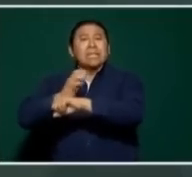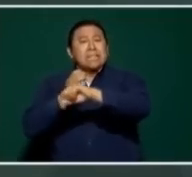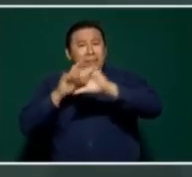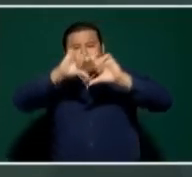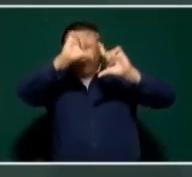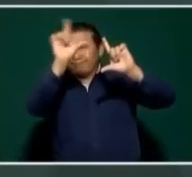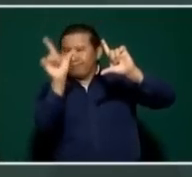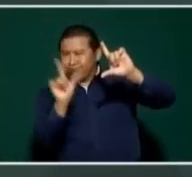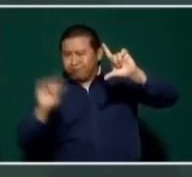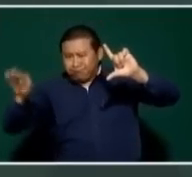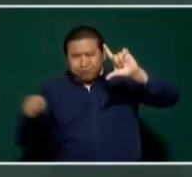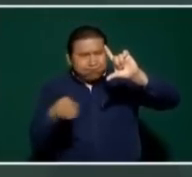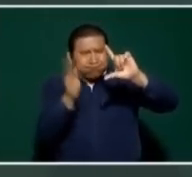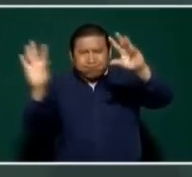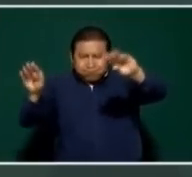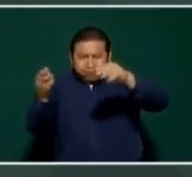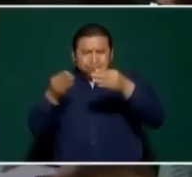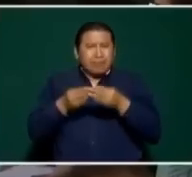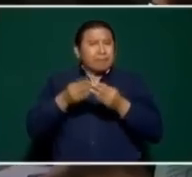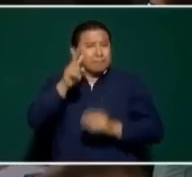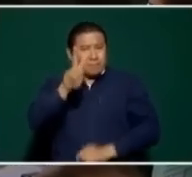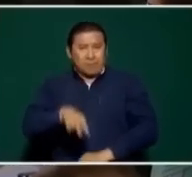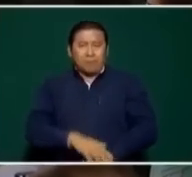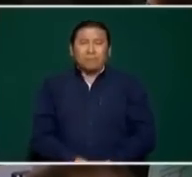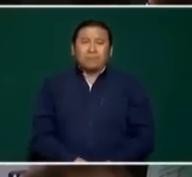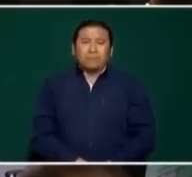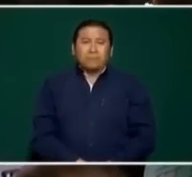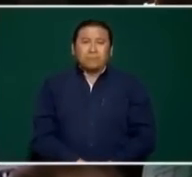estados. Y, en efecto,